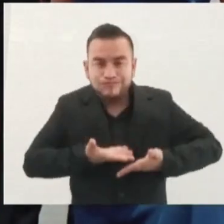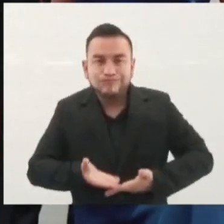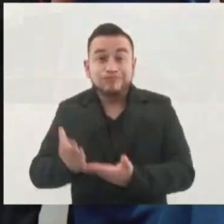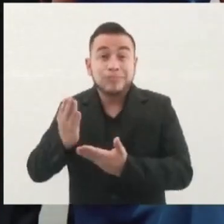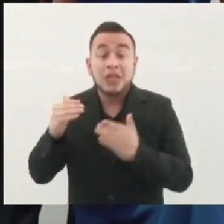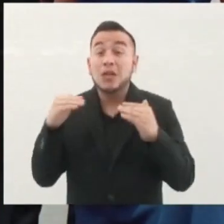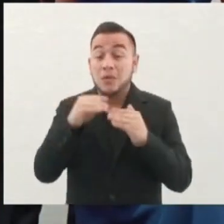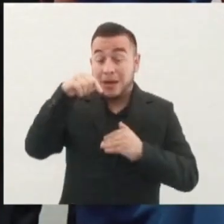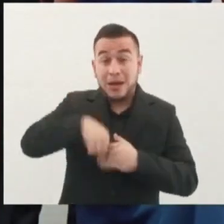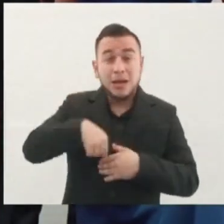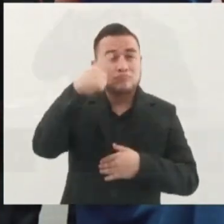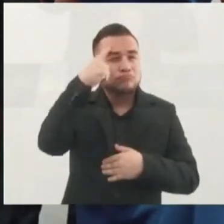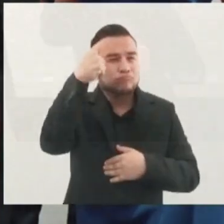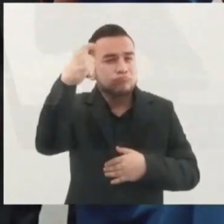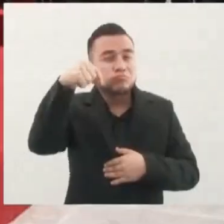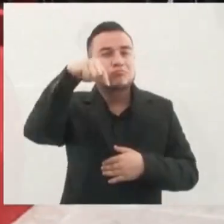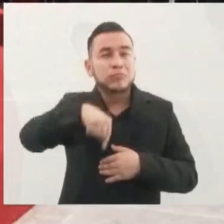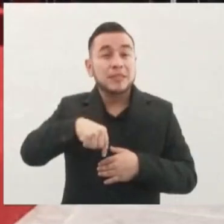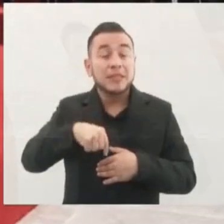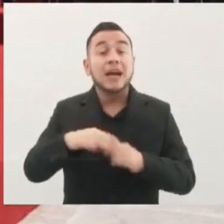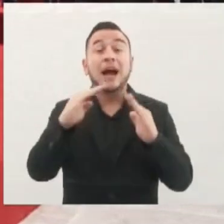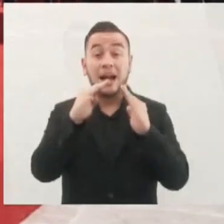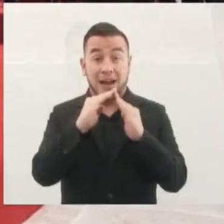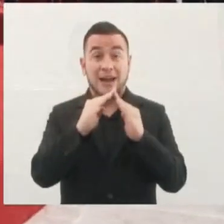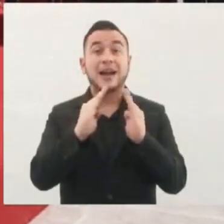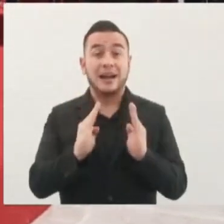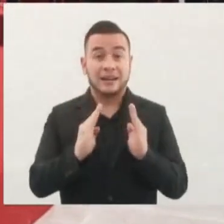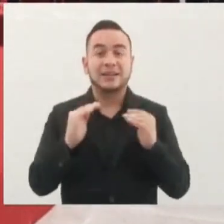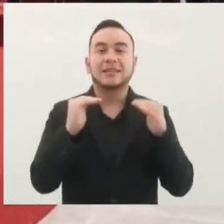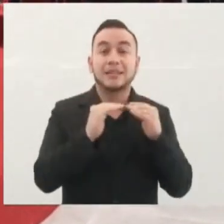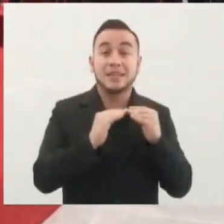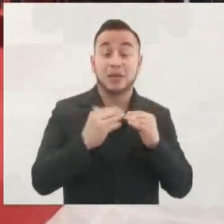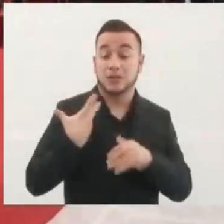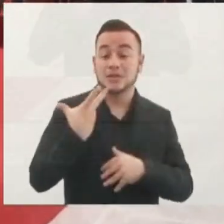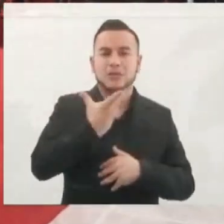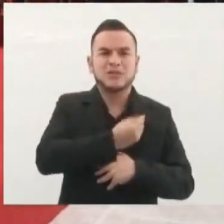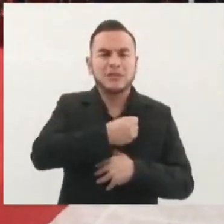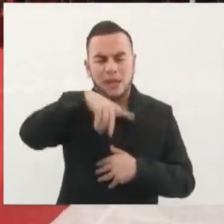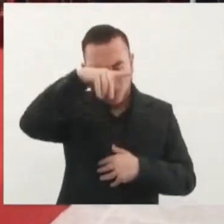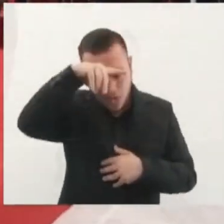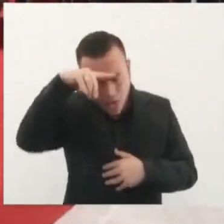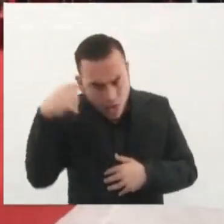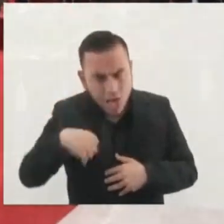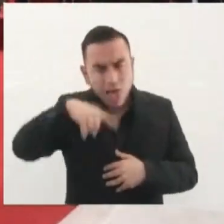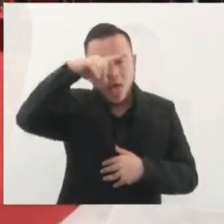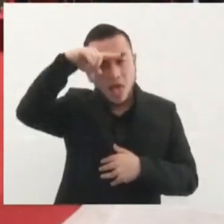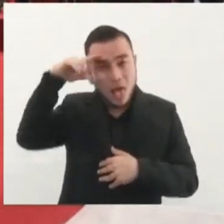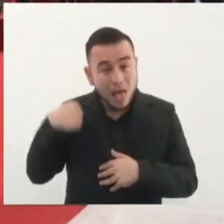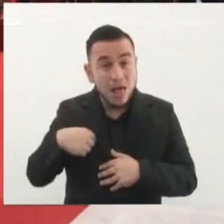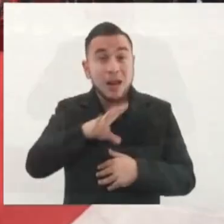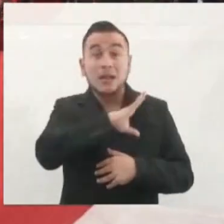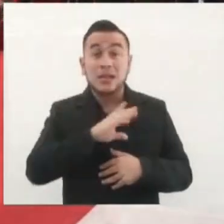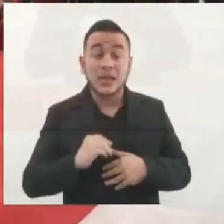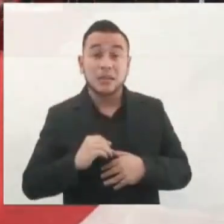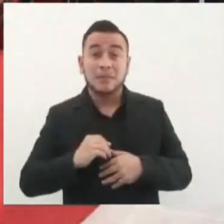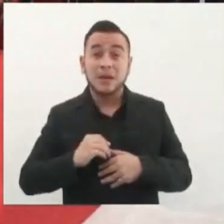anhelos, porque en ella vivimos. Y muchos de nosotros hemos decidido trabajar para convertirla en la patria que